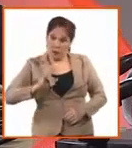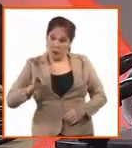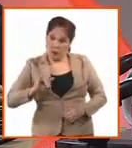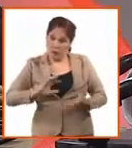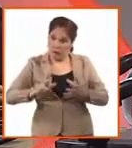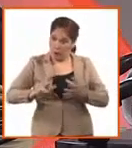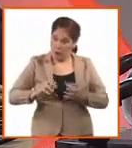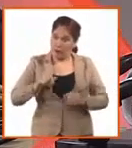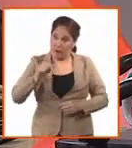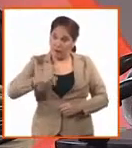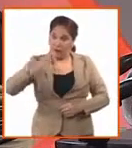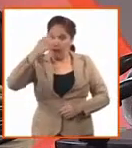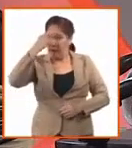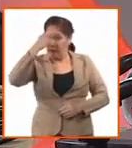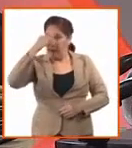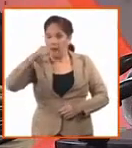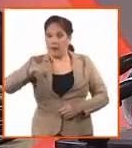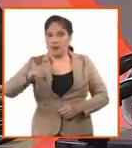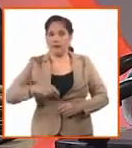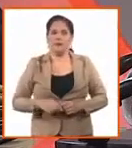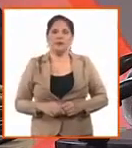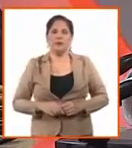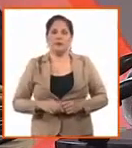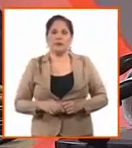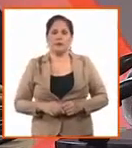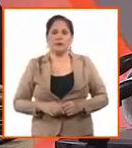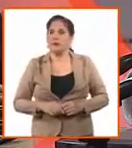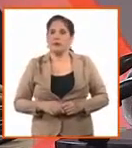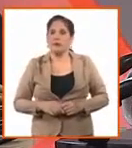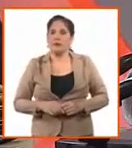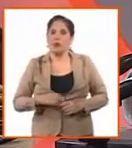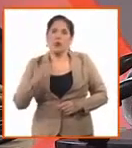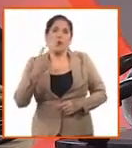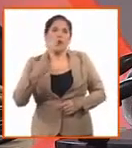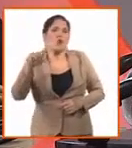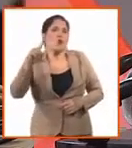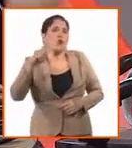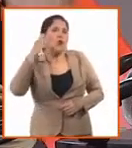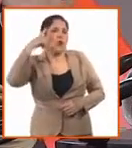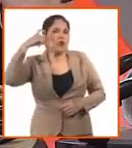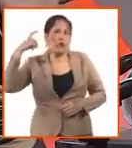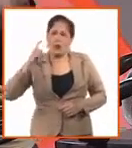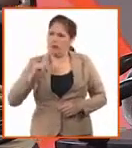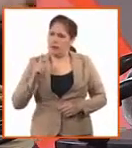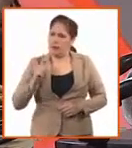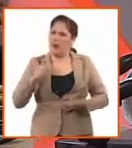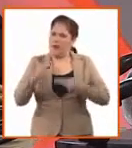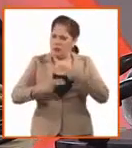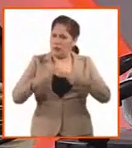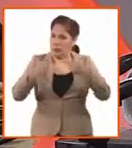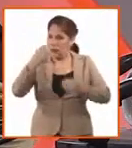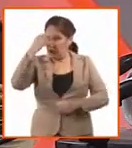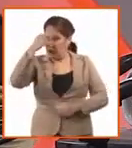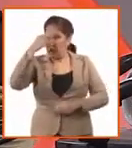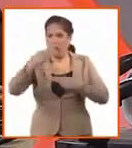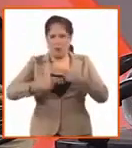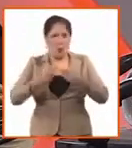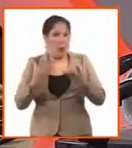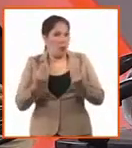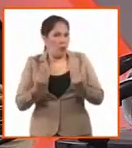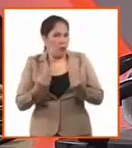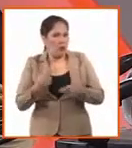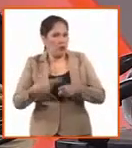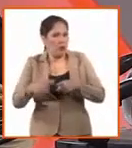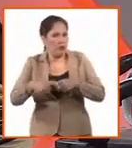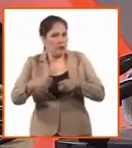esa vigencia del pensamiento de elche que no fue un hito un mundo utópico soñador con constructor y sigue haciendo pues muchas